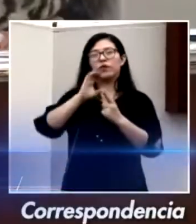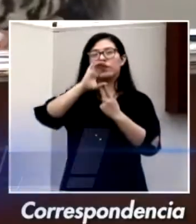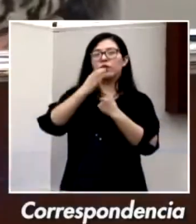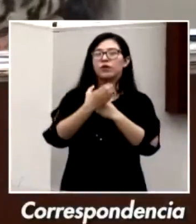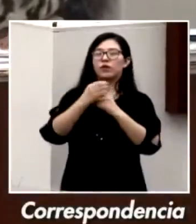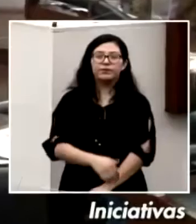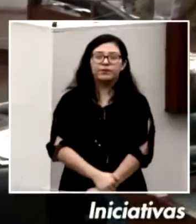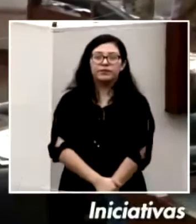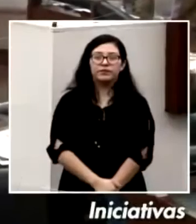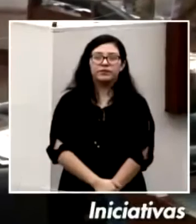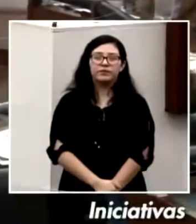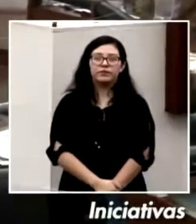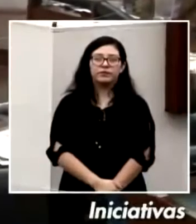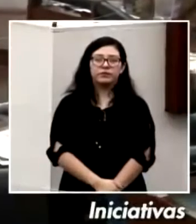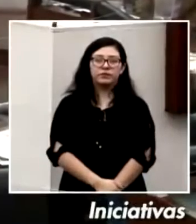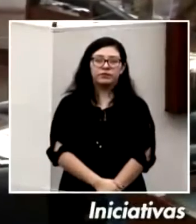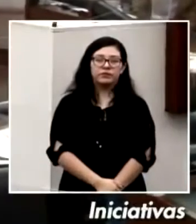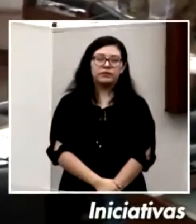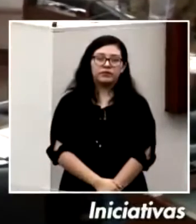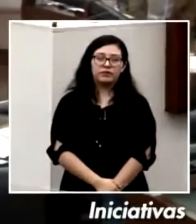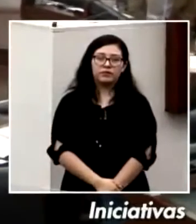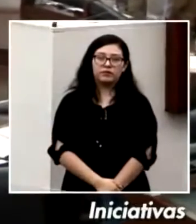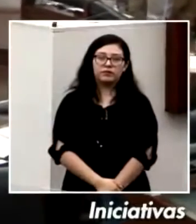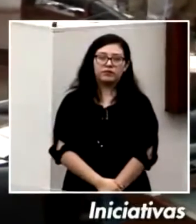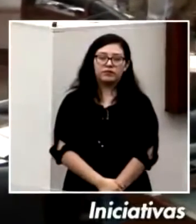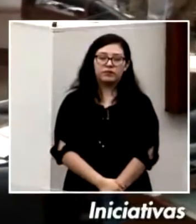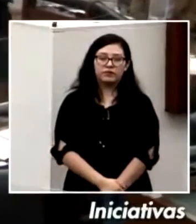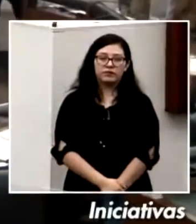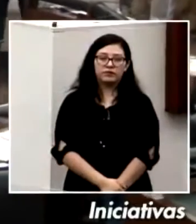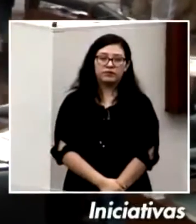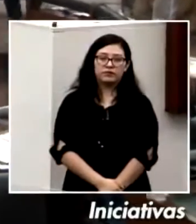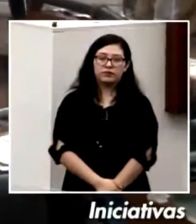muchas dudas en su trabajo. Para Noticieros Cable RB, Dulce Juárez.